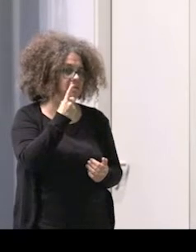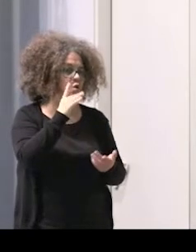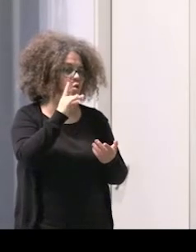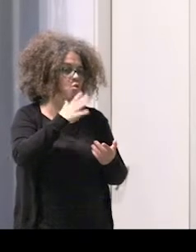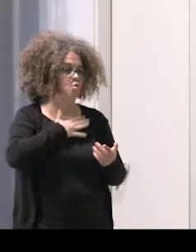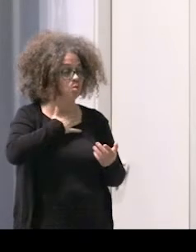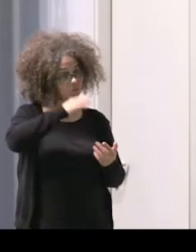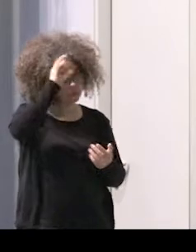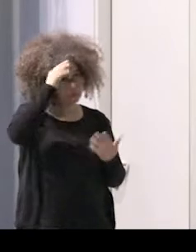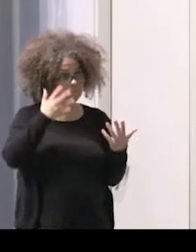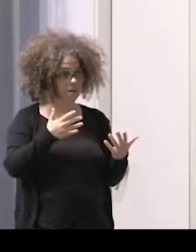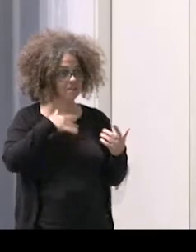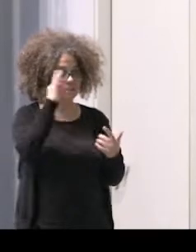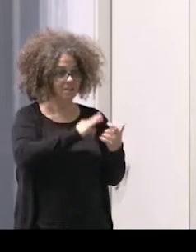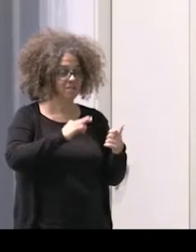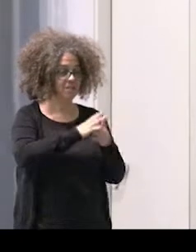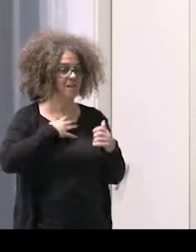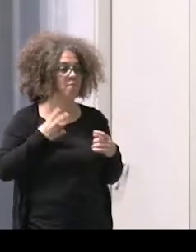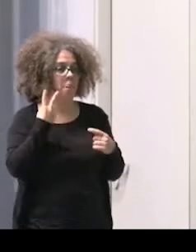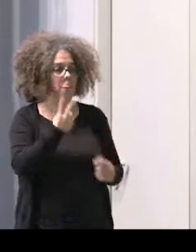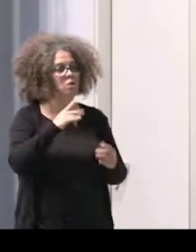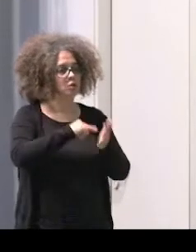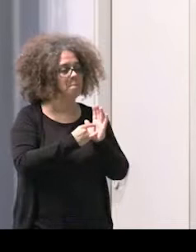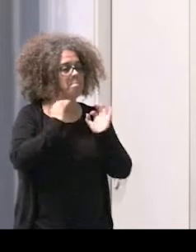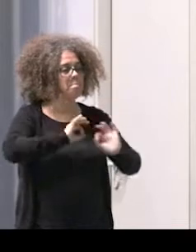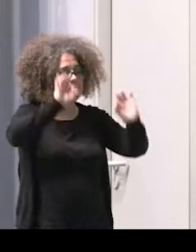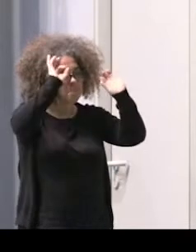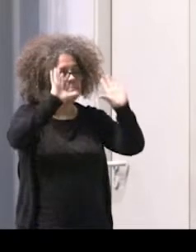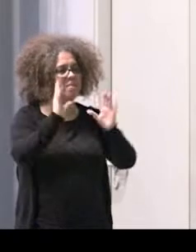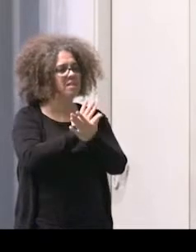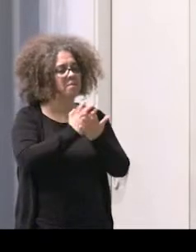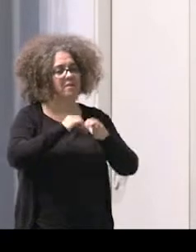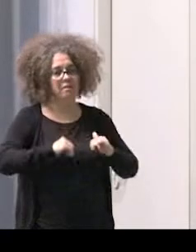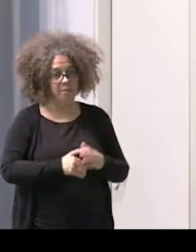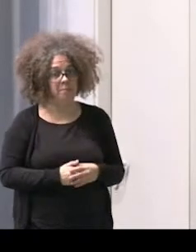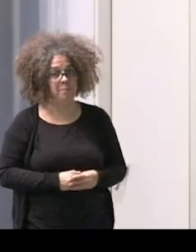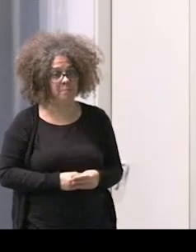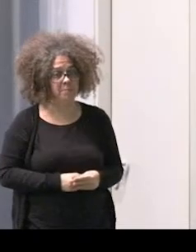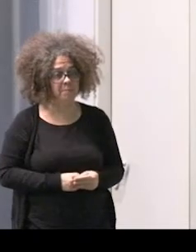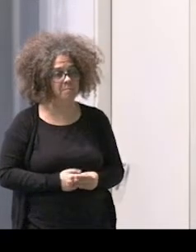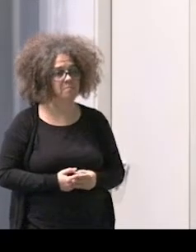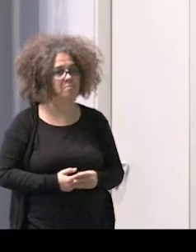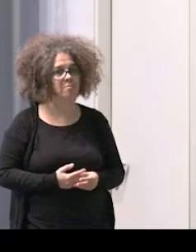sistema, teóricamente, que con 2 sistemas, con 2 implantes funcionando de manera independiente.